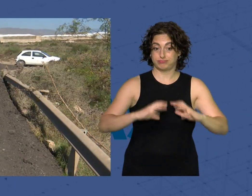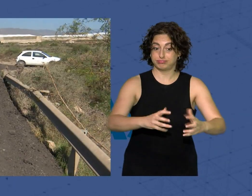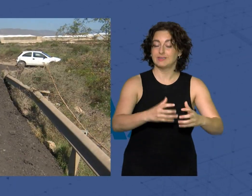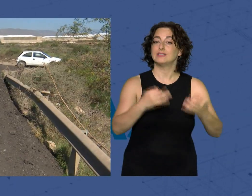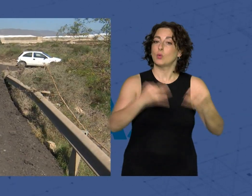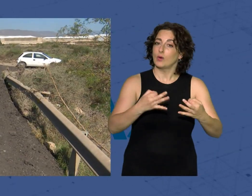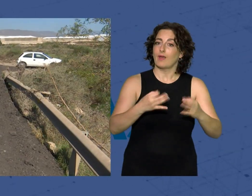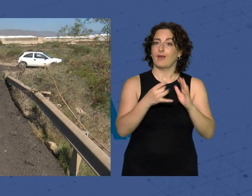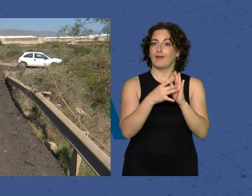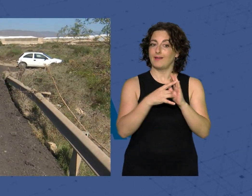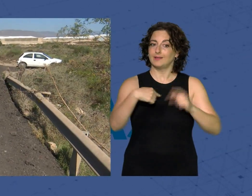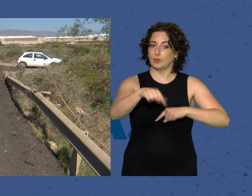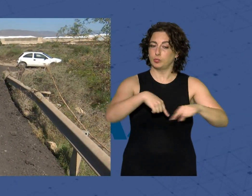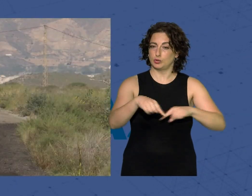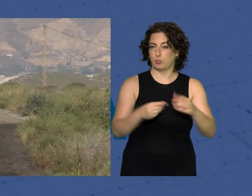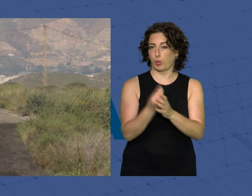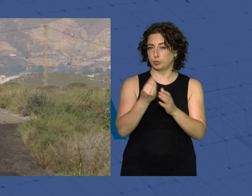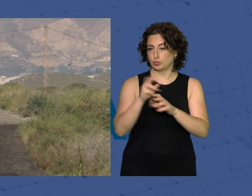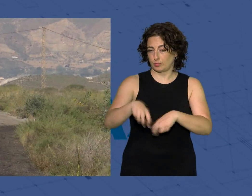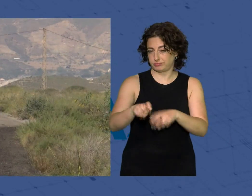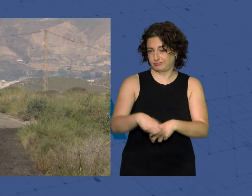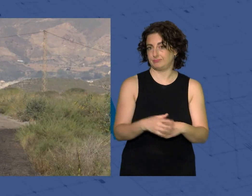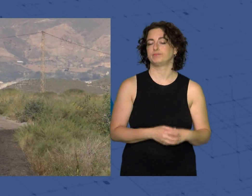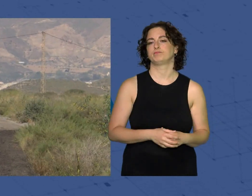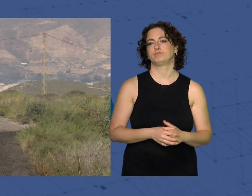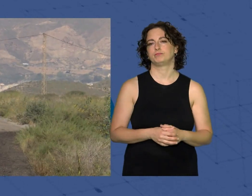y en calidad en el transporte de productos hortofrutícolas.